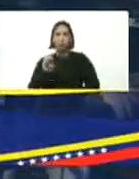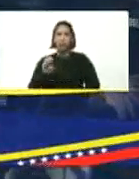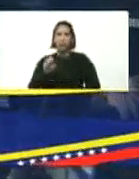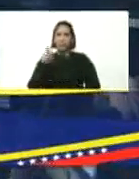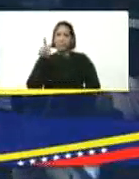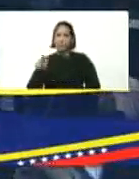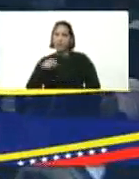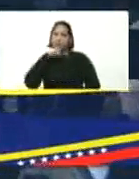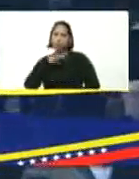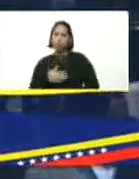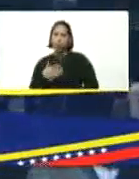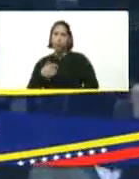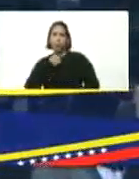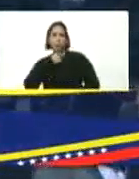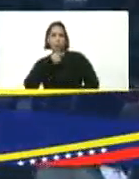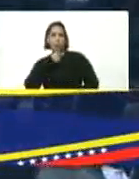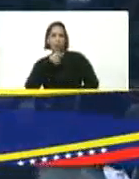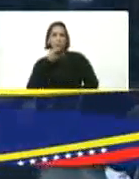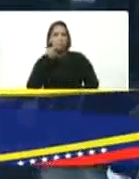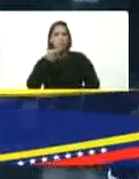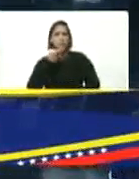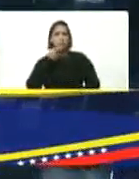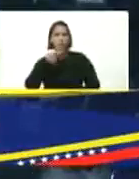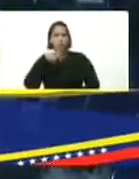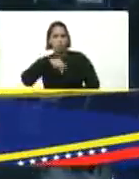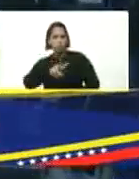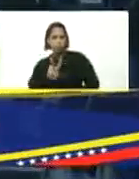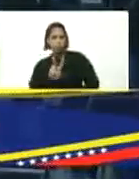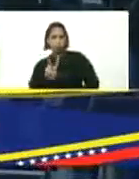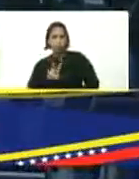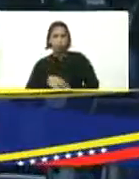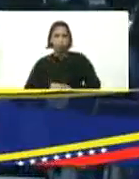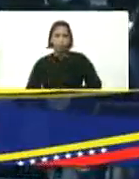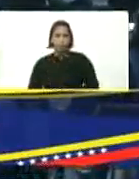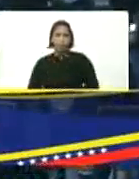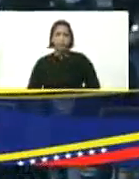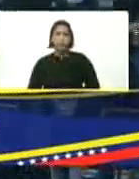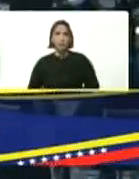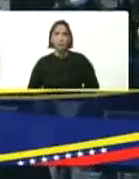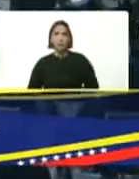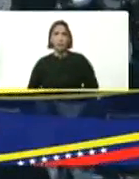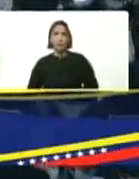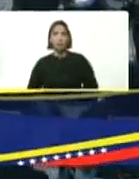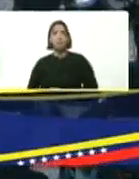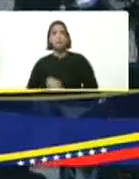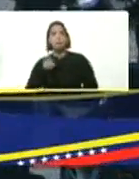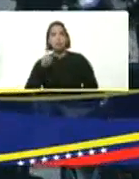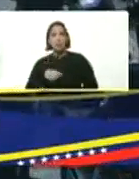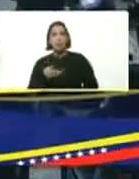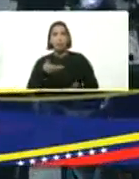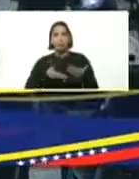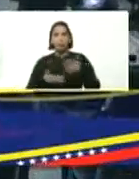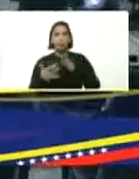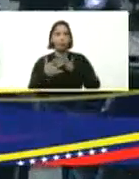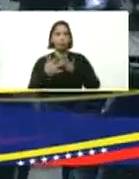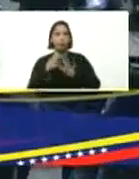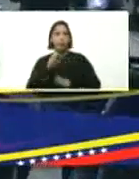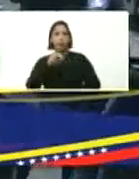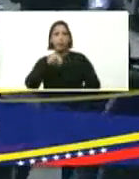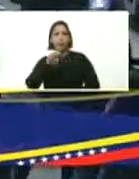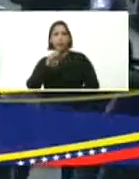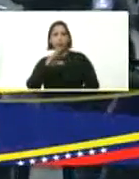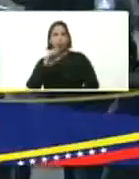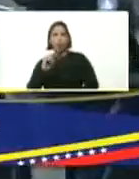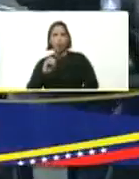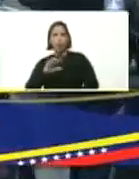personaje histórico del periodismo y de la política. En el humor gráfico consiguieron la colaboración de Eneco. La